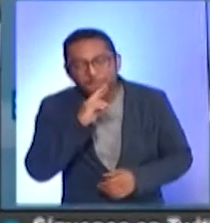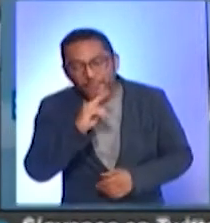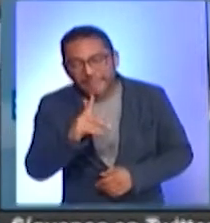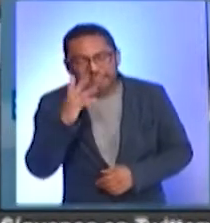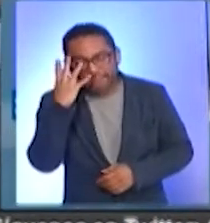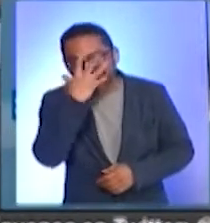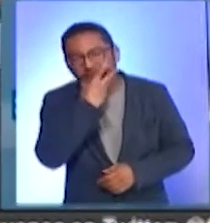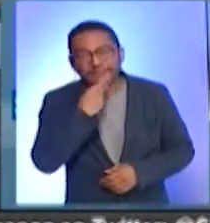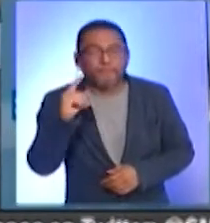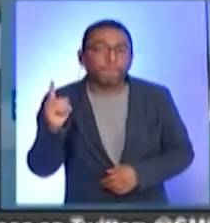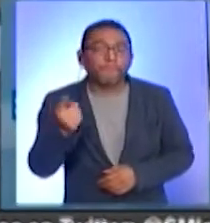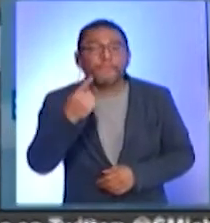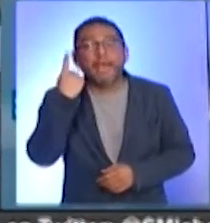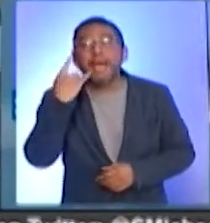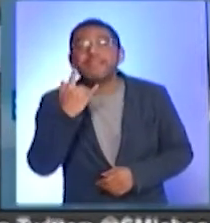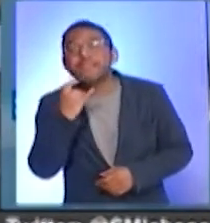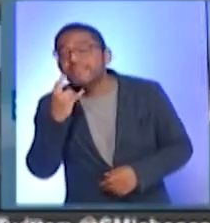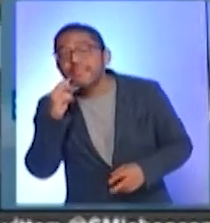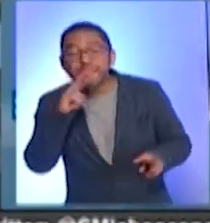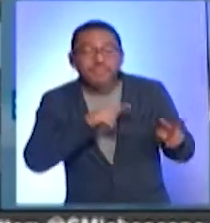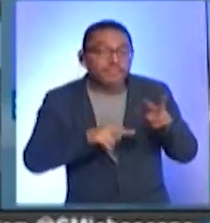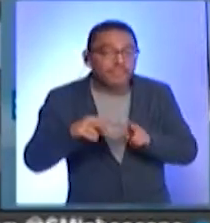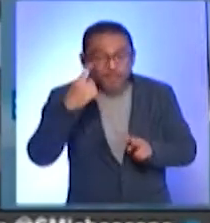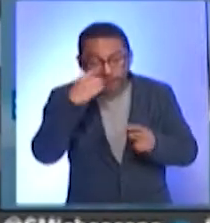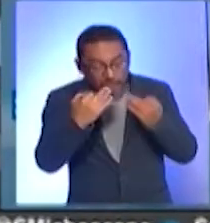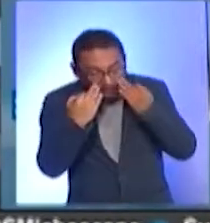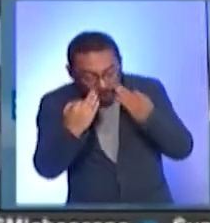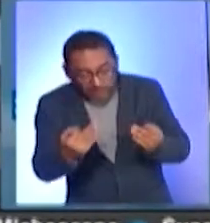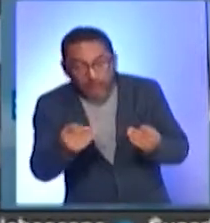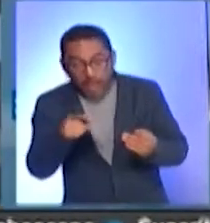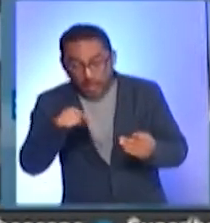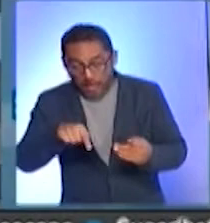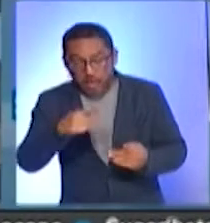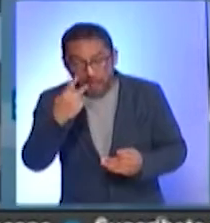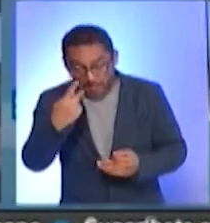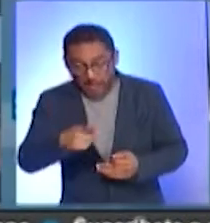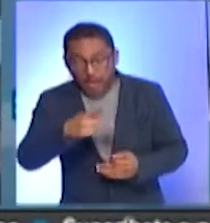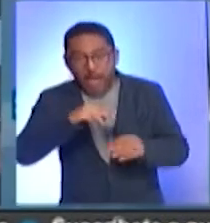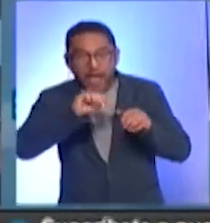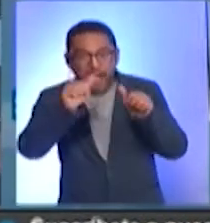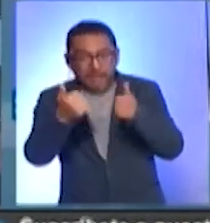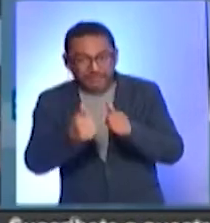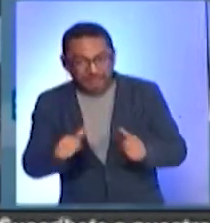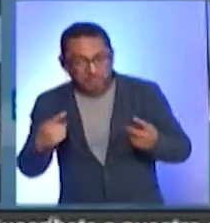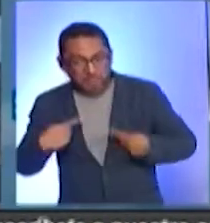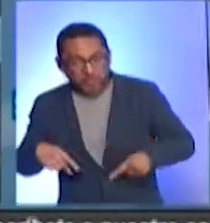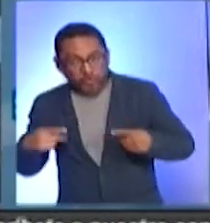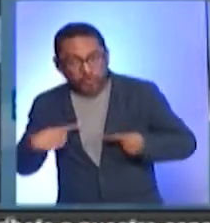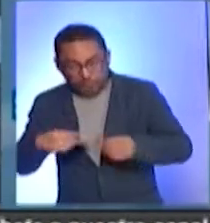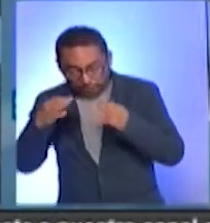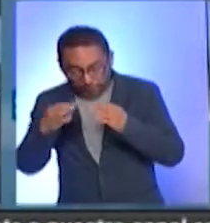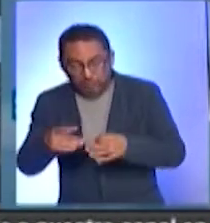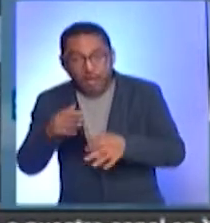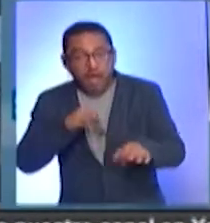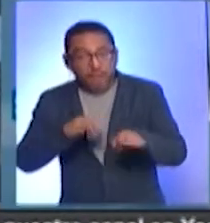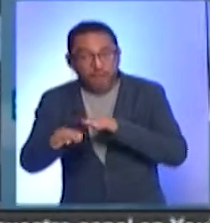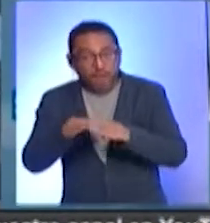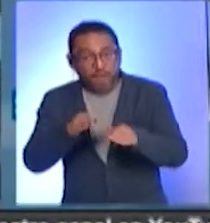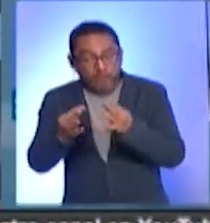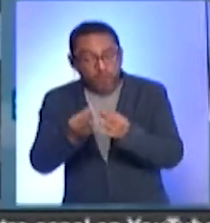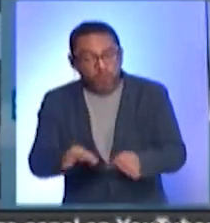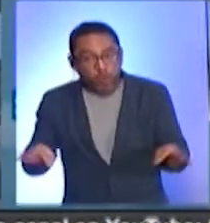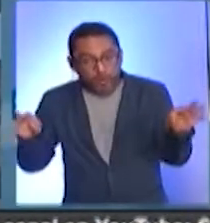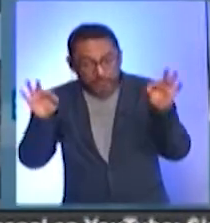además nuestras leyes el quehacer de nuestros artesanos y lo importante de su trabajo con una inversión